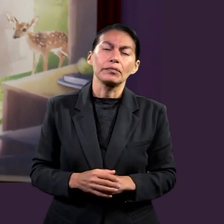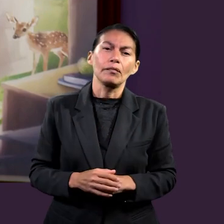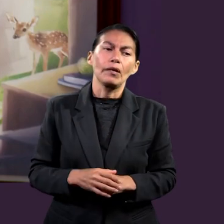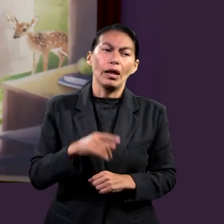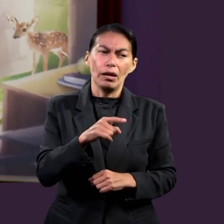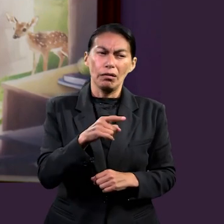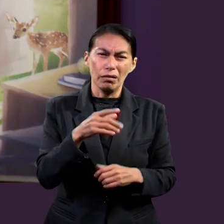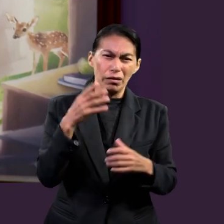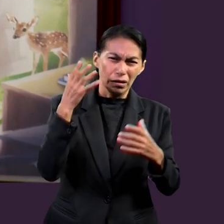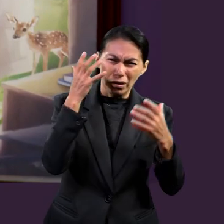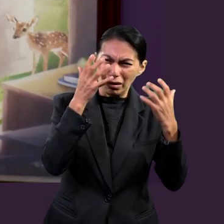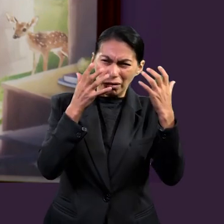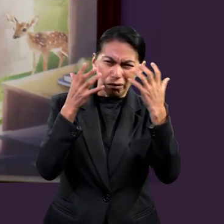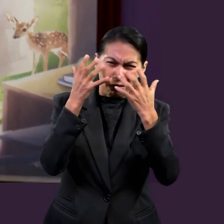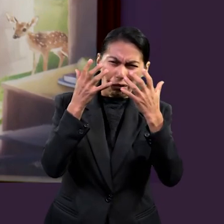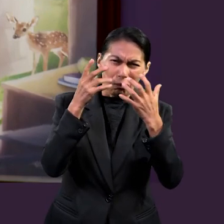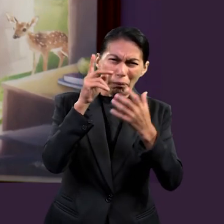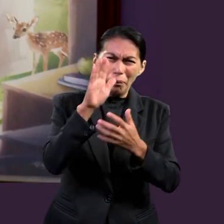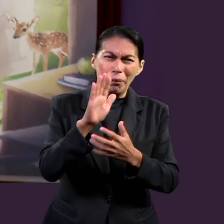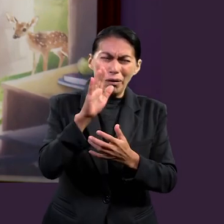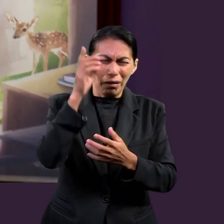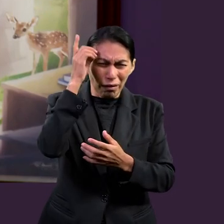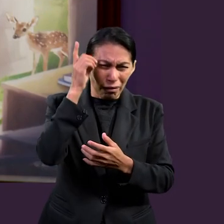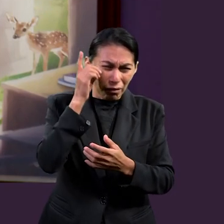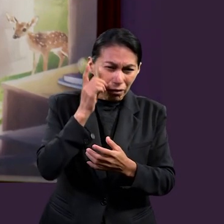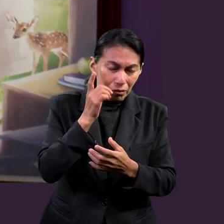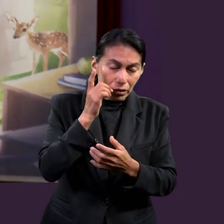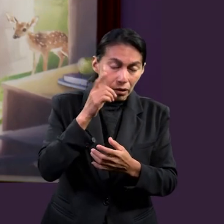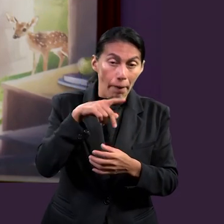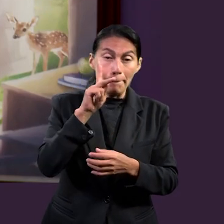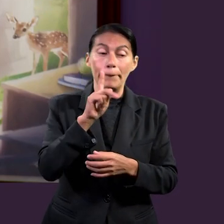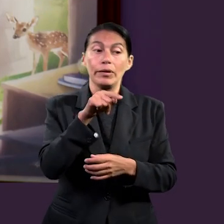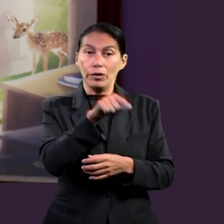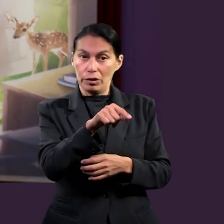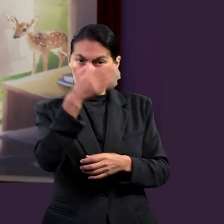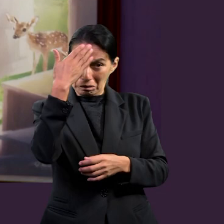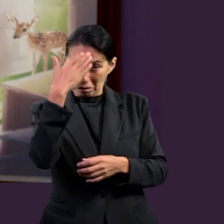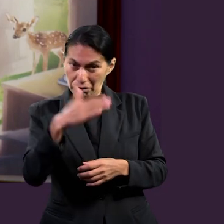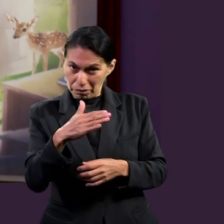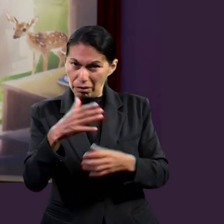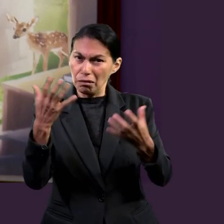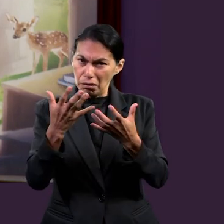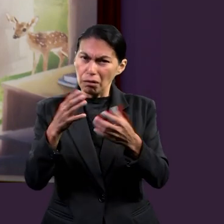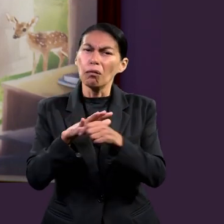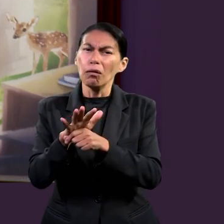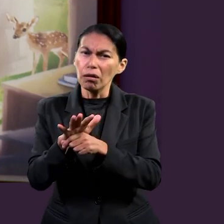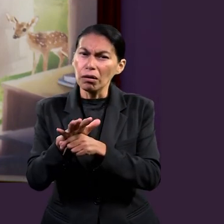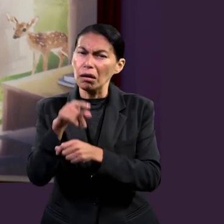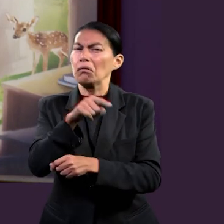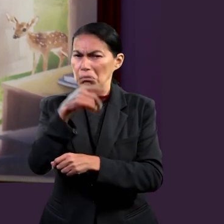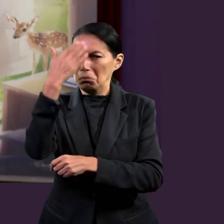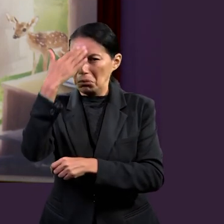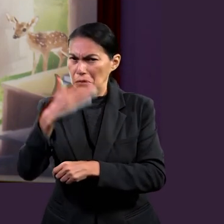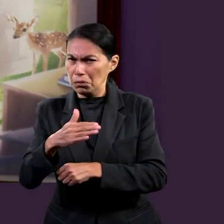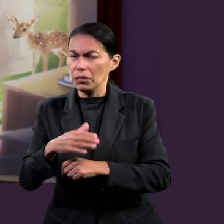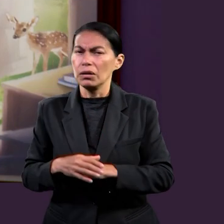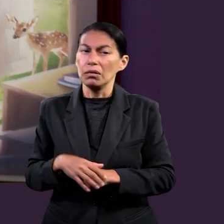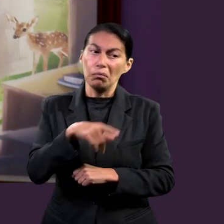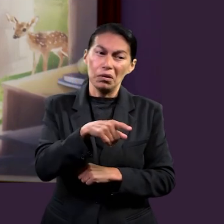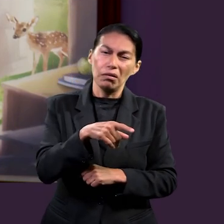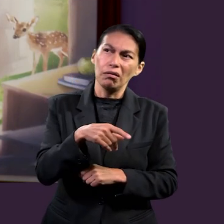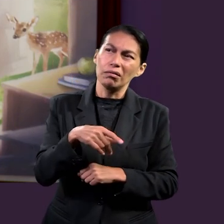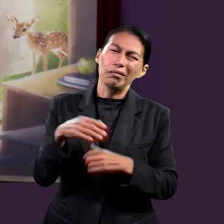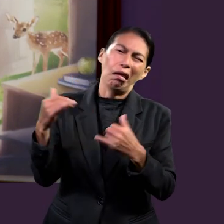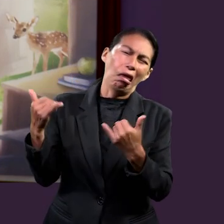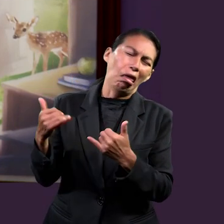sí estaban aturdidos y adormitados, pero también ellos sabían lo que tenían que hacer y no estaban haciendo